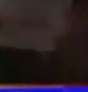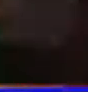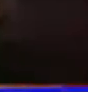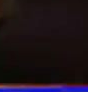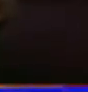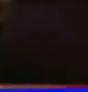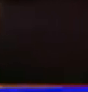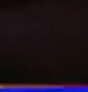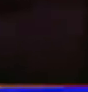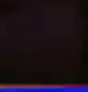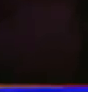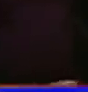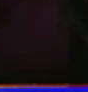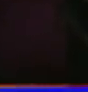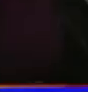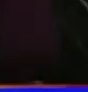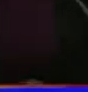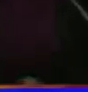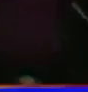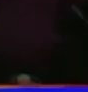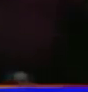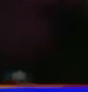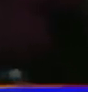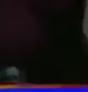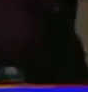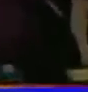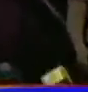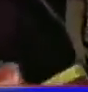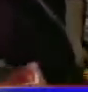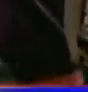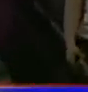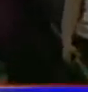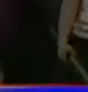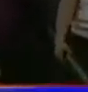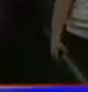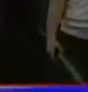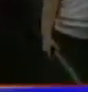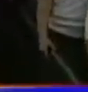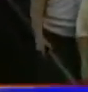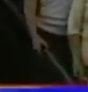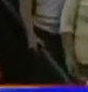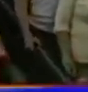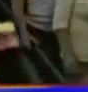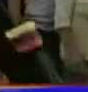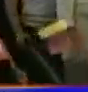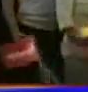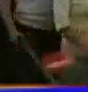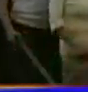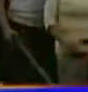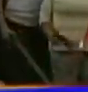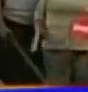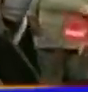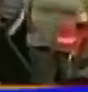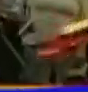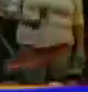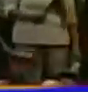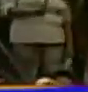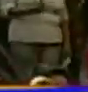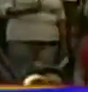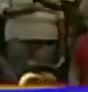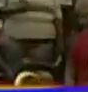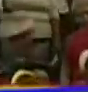tu grandioso destino. ¡Eres inmortal! Vivamos la democracia que tanta sangre ha